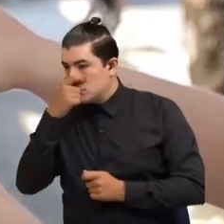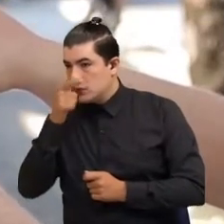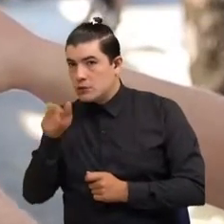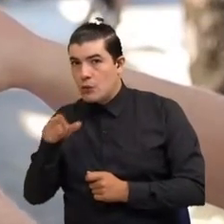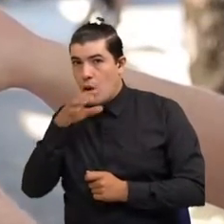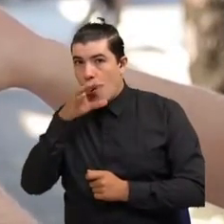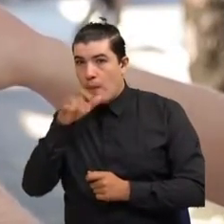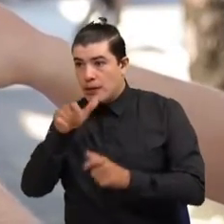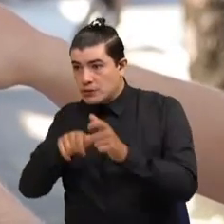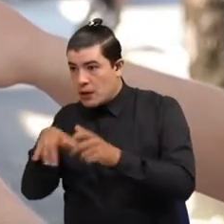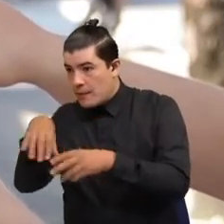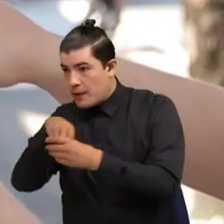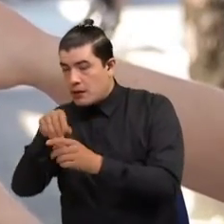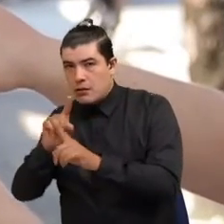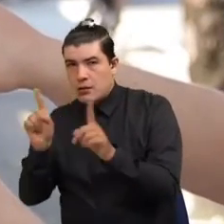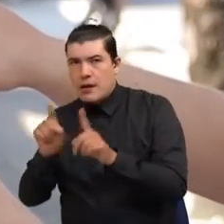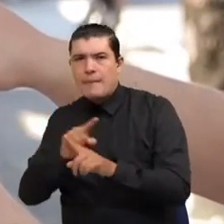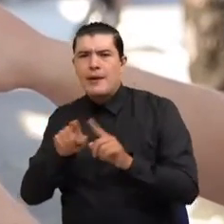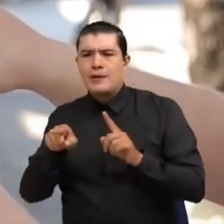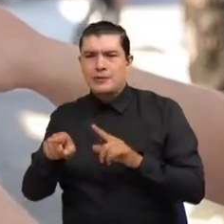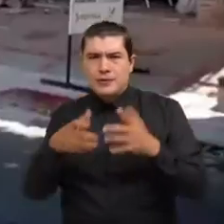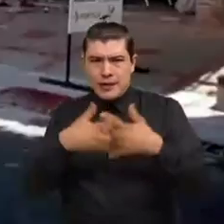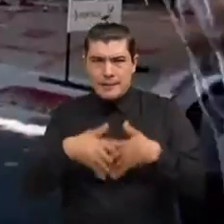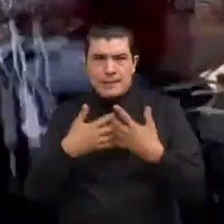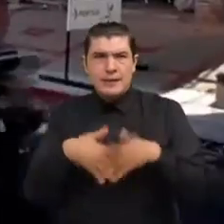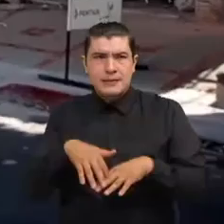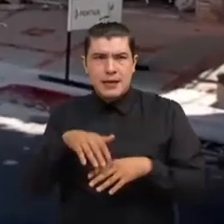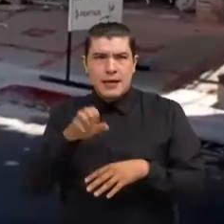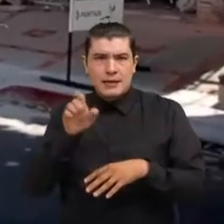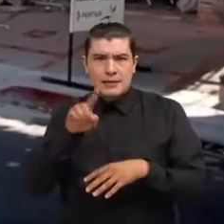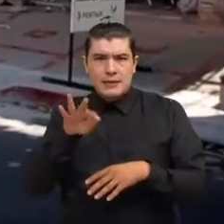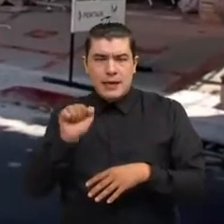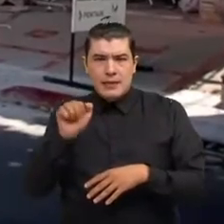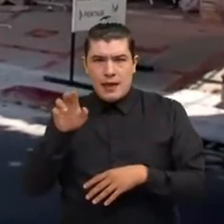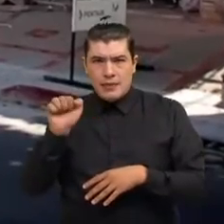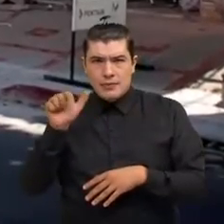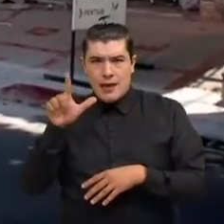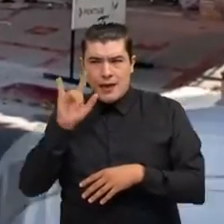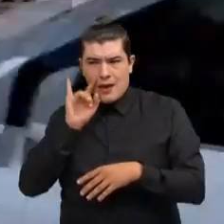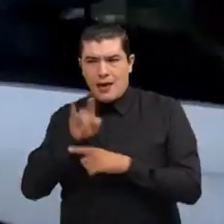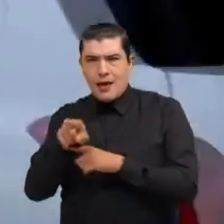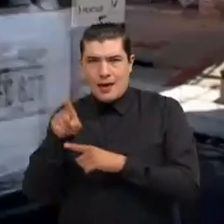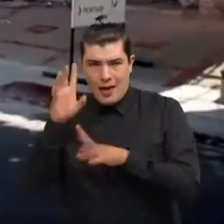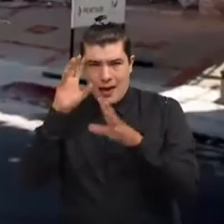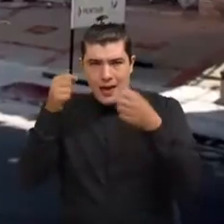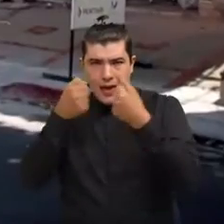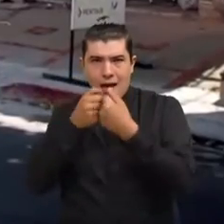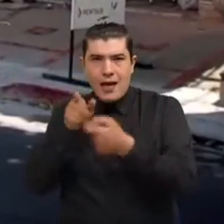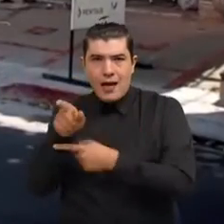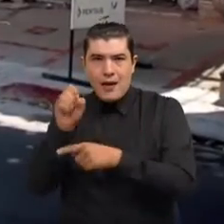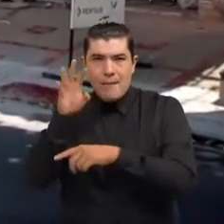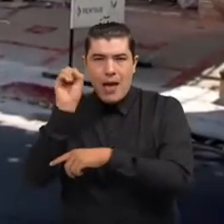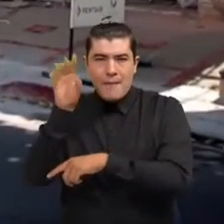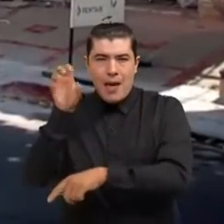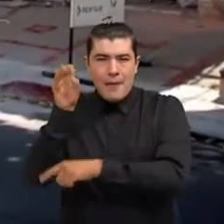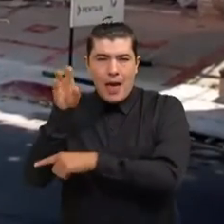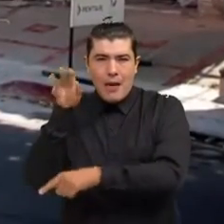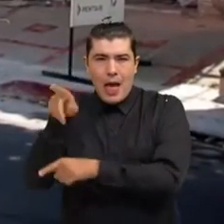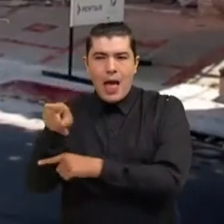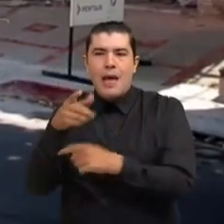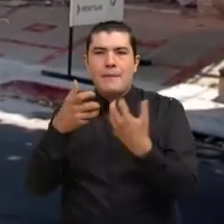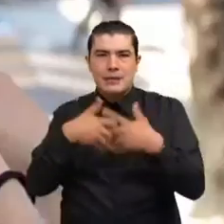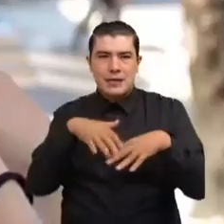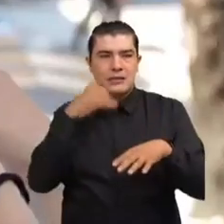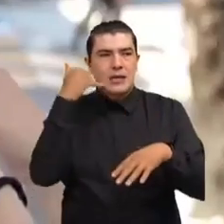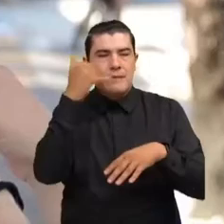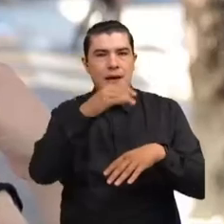pero ya estaba fuera la empresa estatal de seguridad, que es la alarma con la que tenemos contratada. Inmediatamente ellos dieron